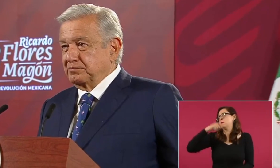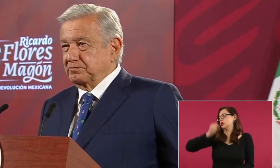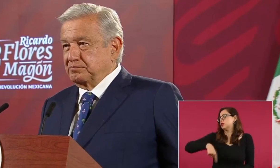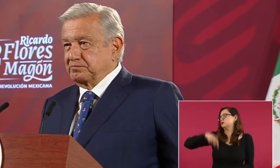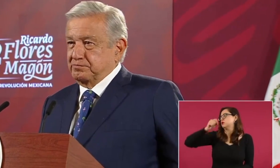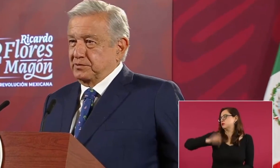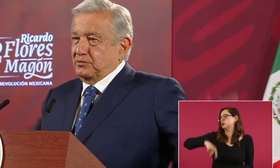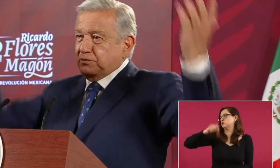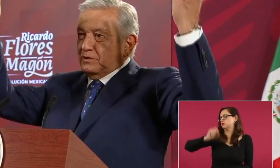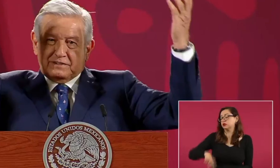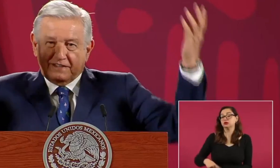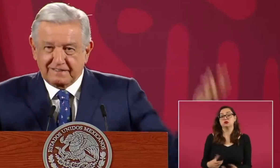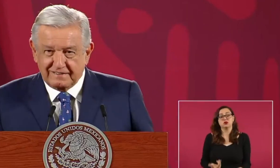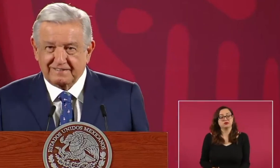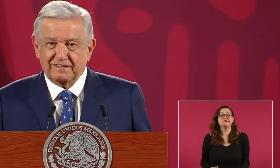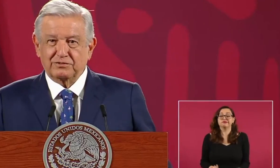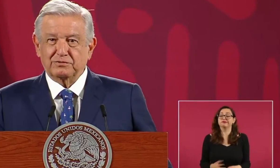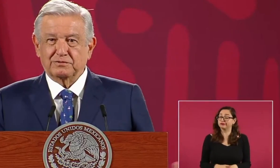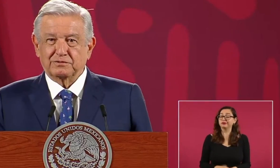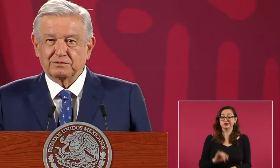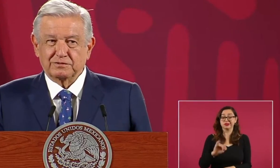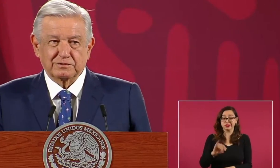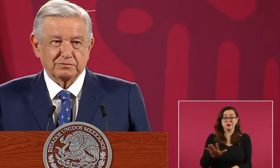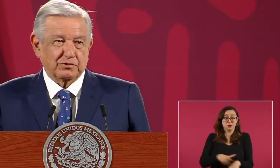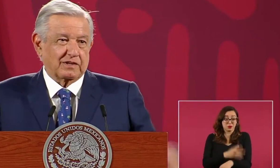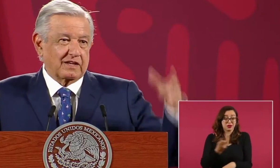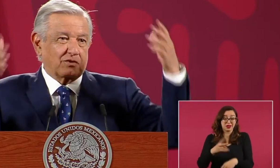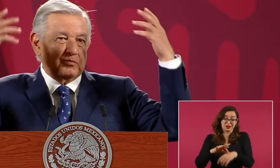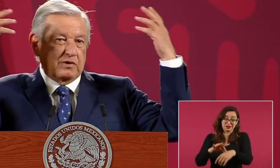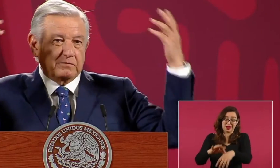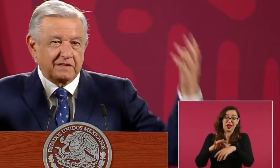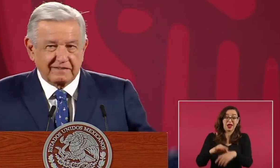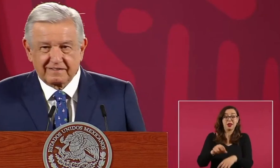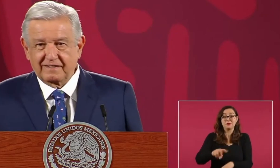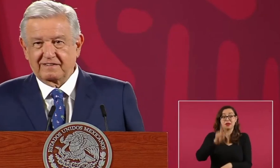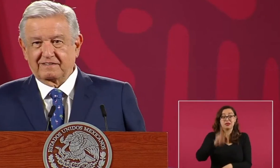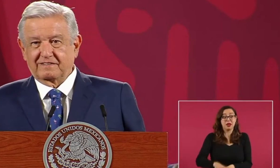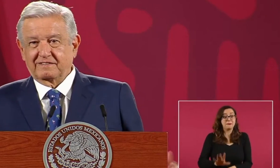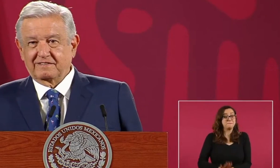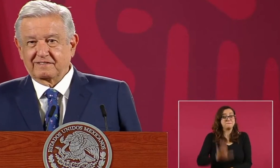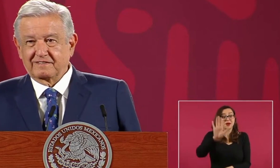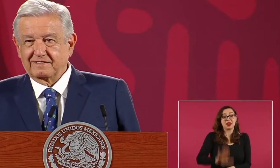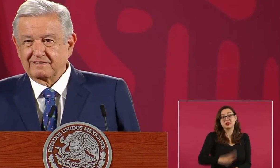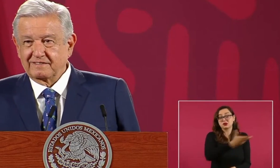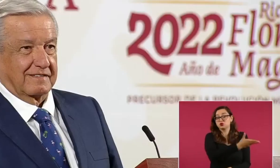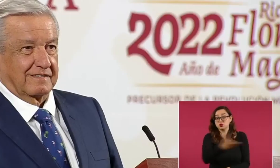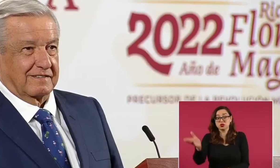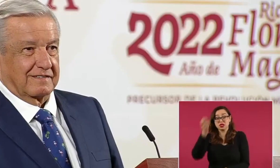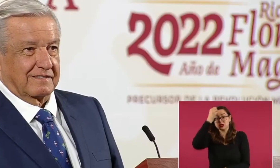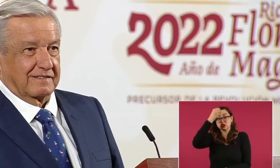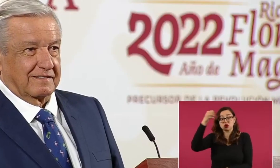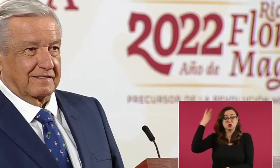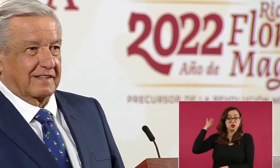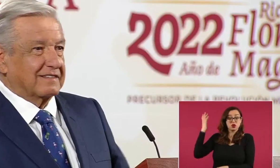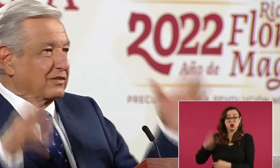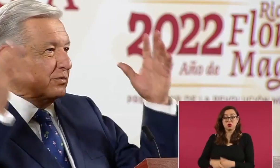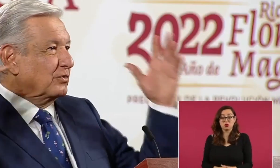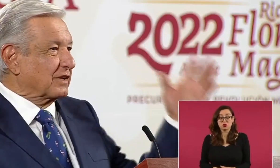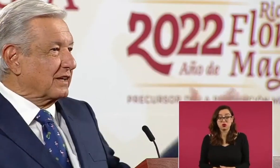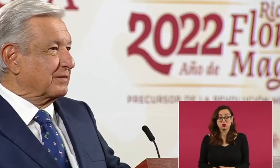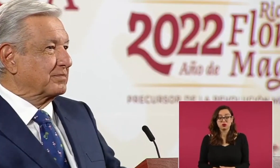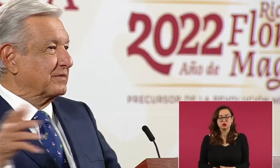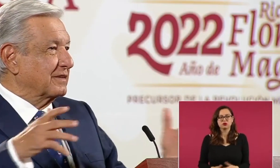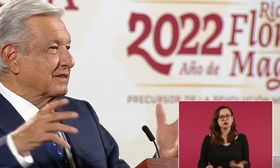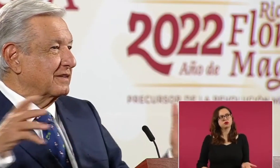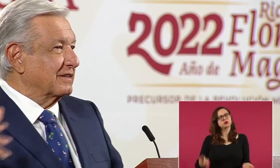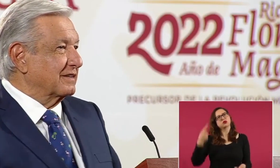haciendo señas, sí es más que se voltean a ver y dicen, yo te he visto, yo te conozco. Para mí tal